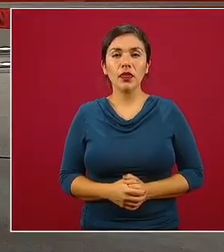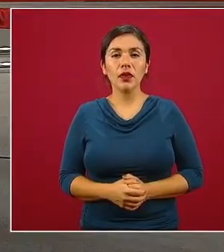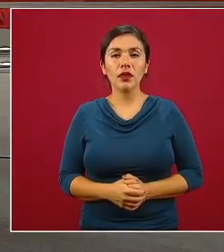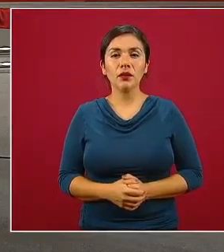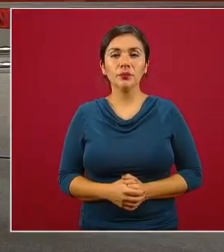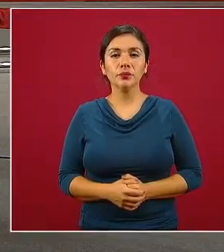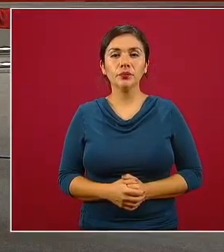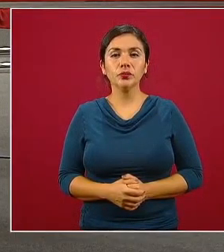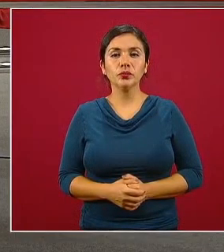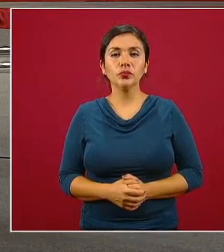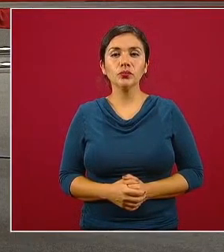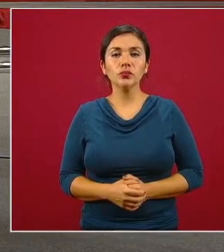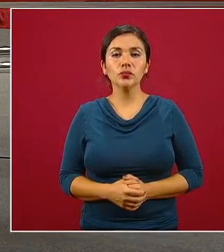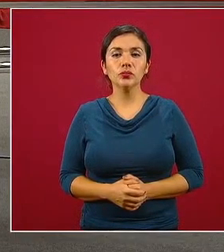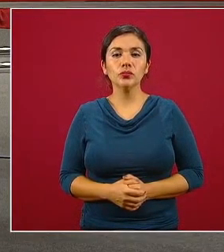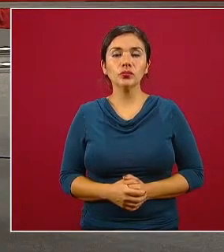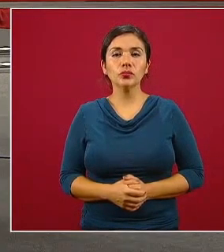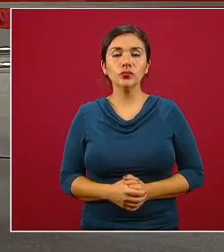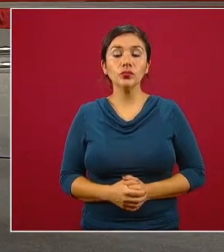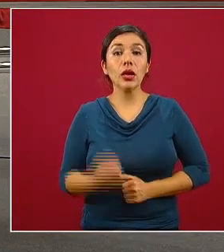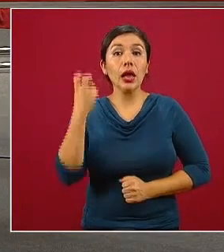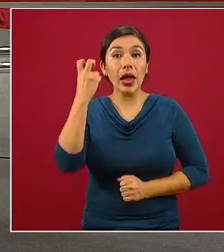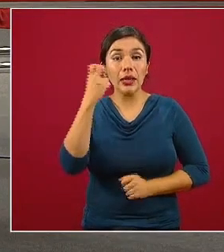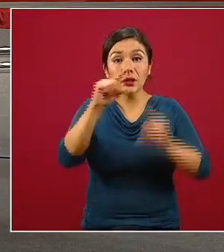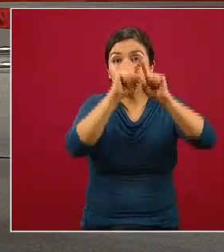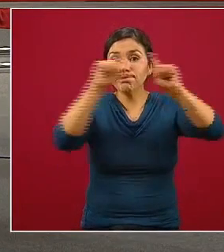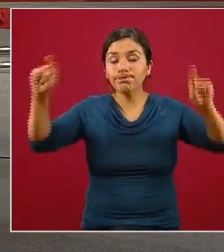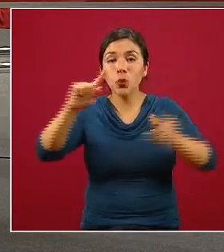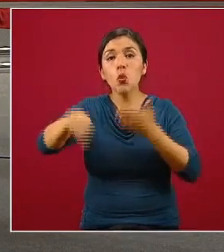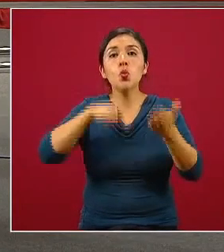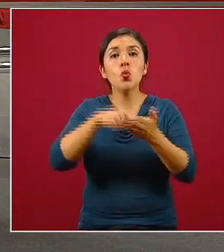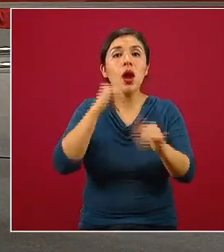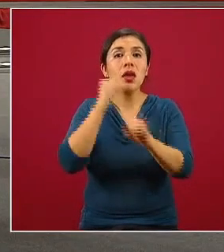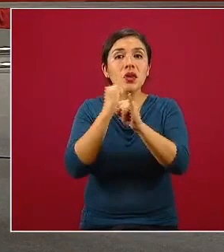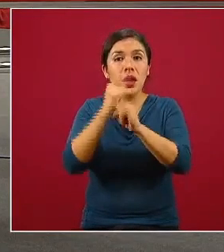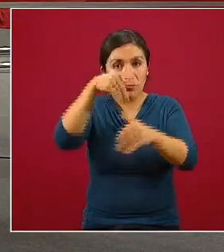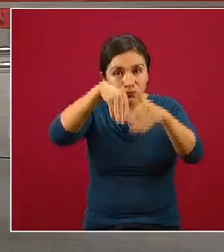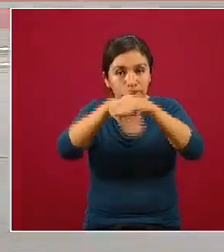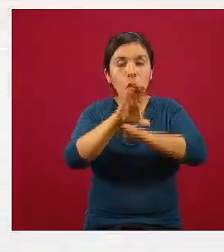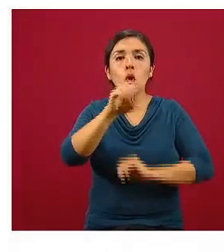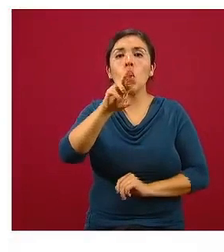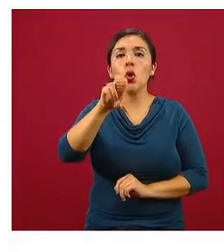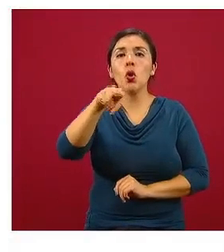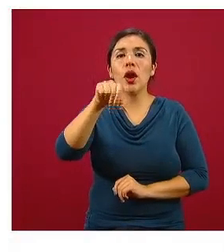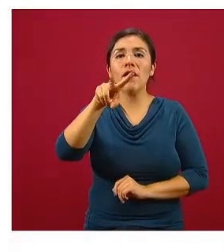Creo que esa es, ese es el sitio, esa es la entrada,